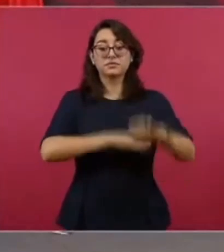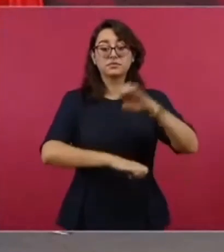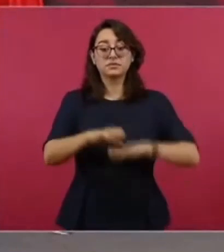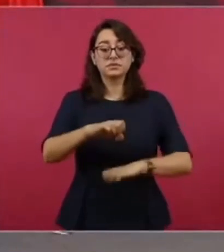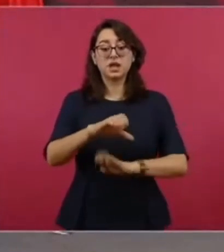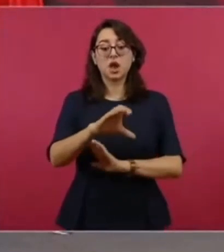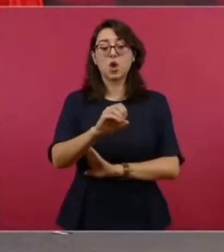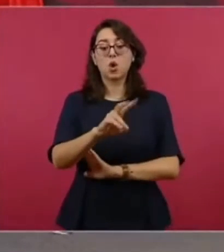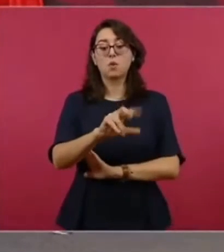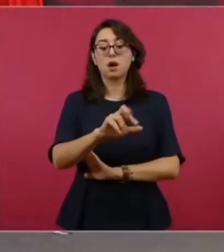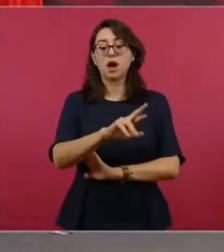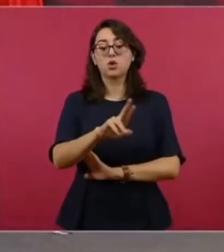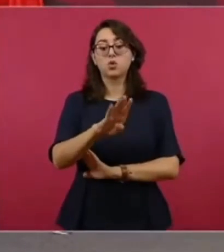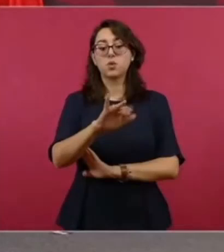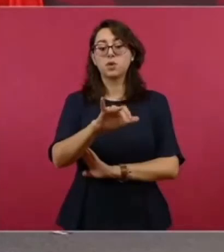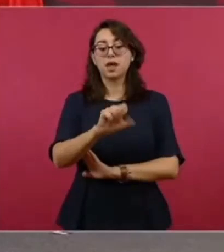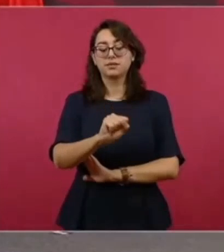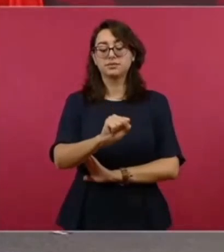lunes.